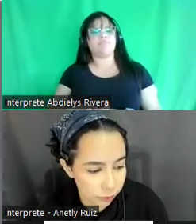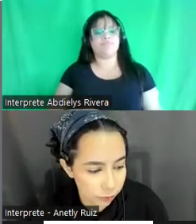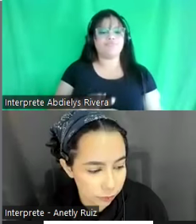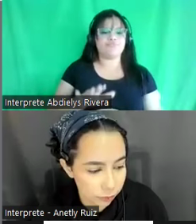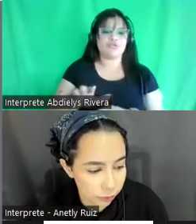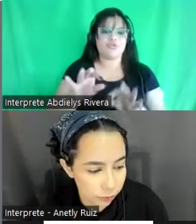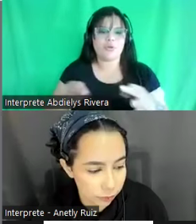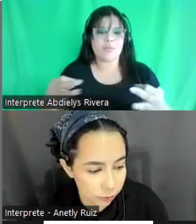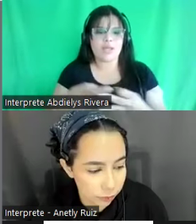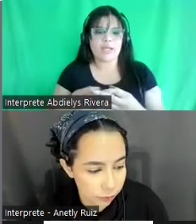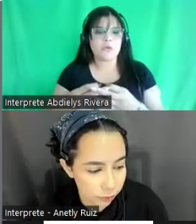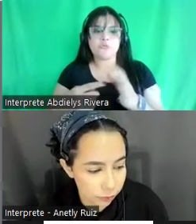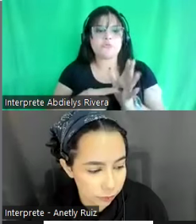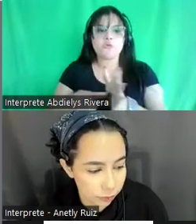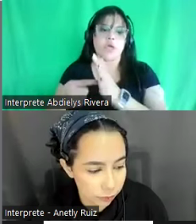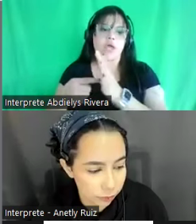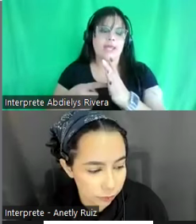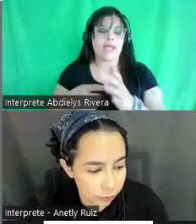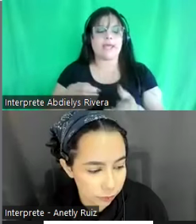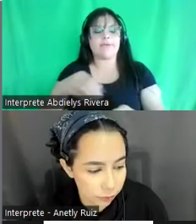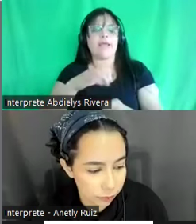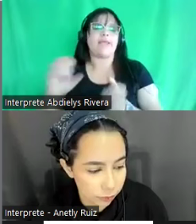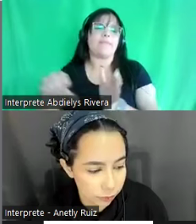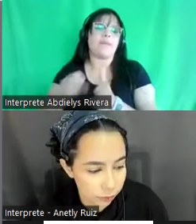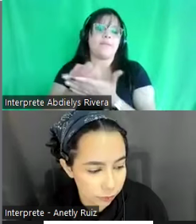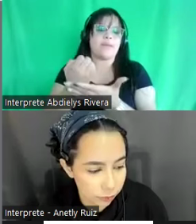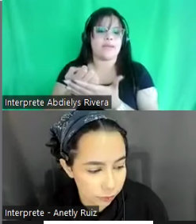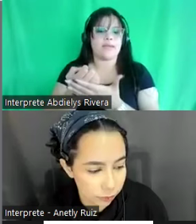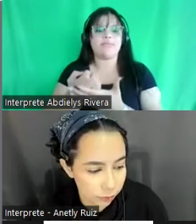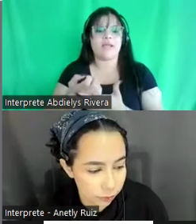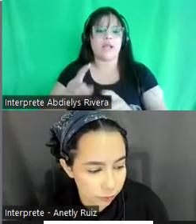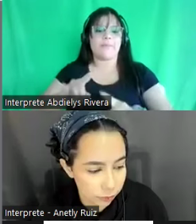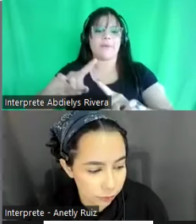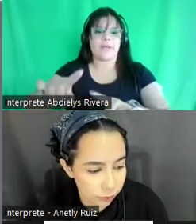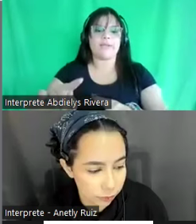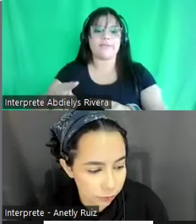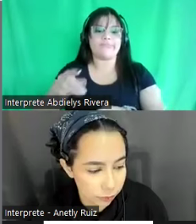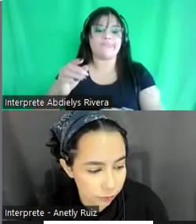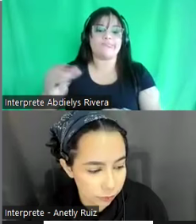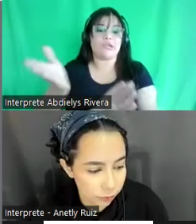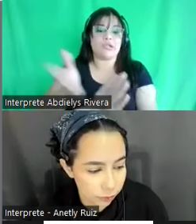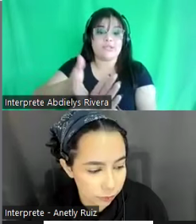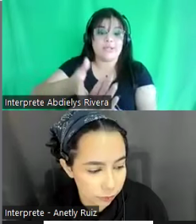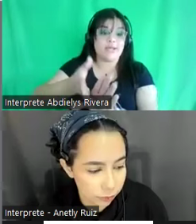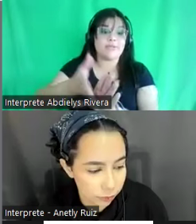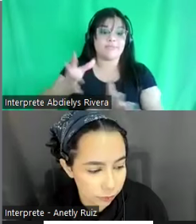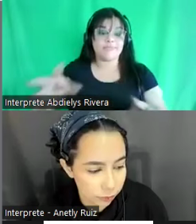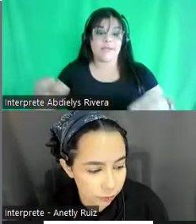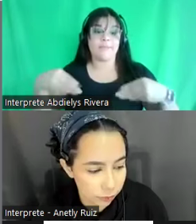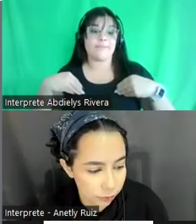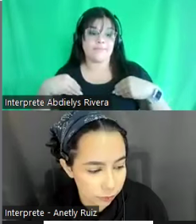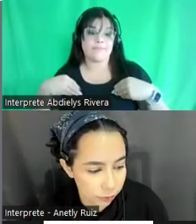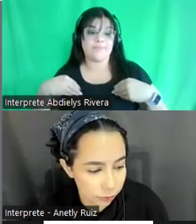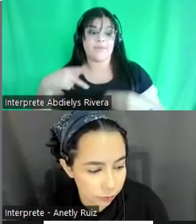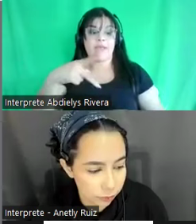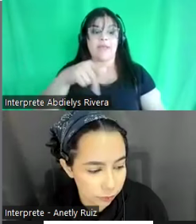y el médico de la sala de emergencia la refiere a internarse en el hospital psiquiátrico, aceptada en